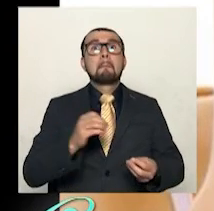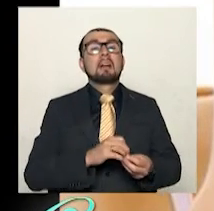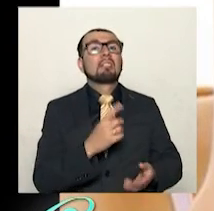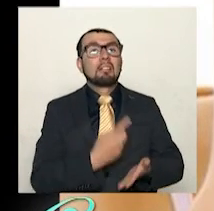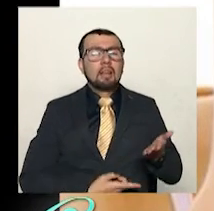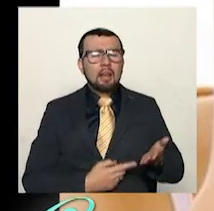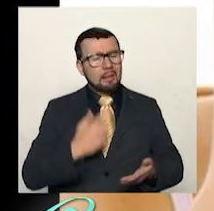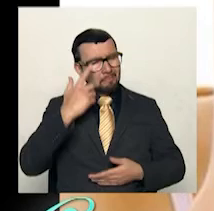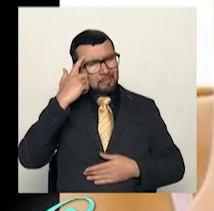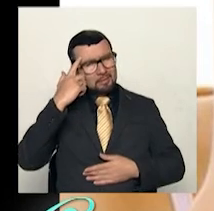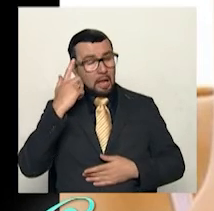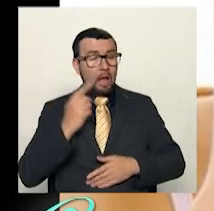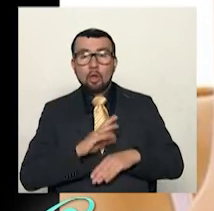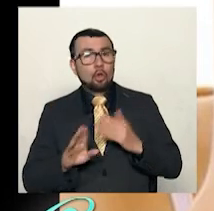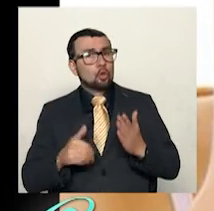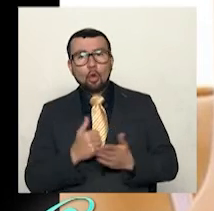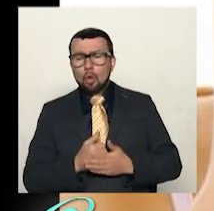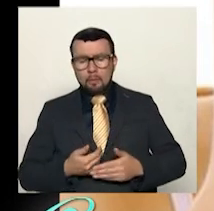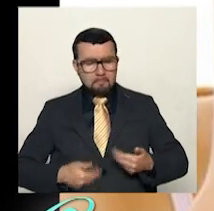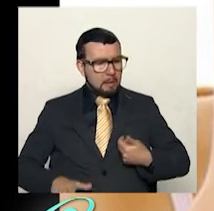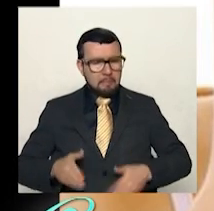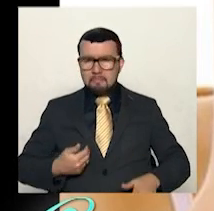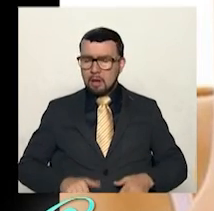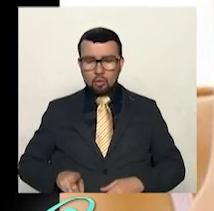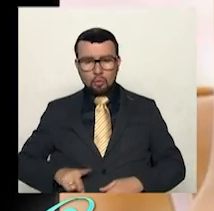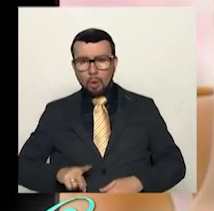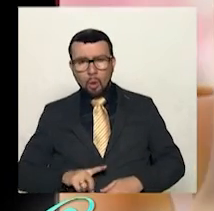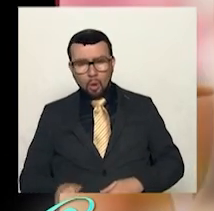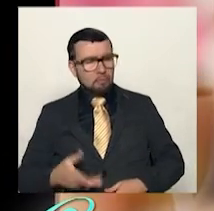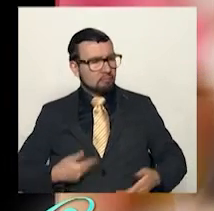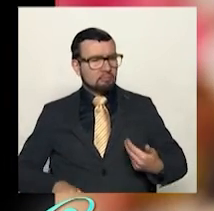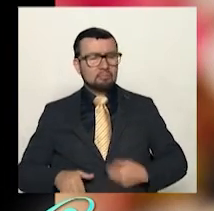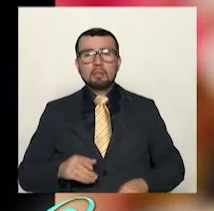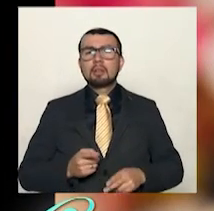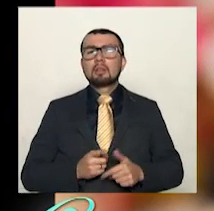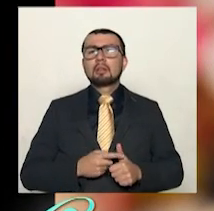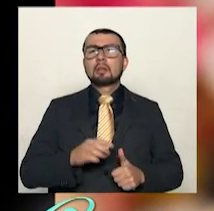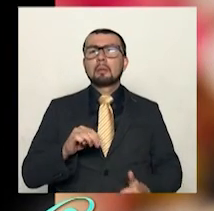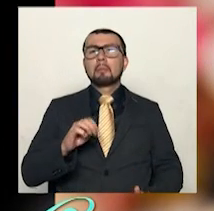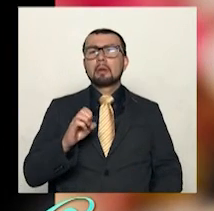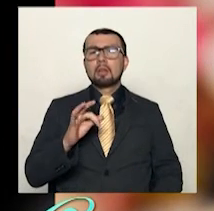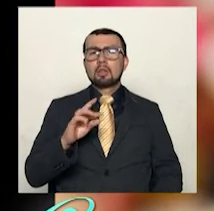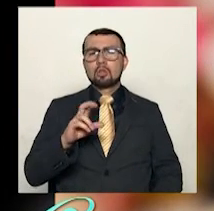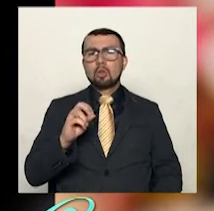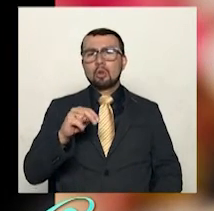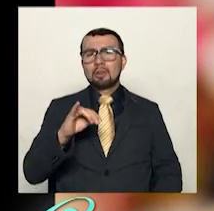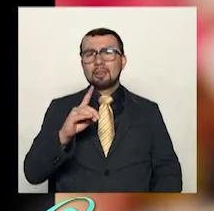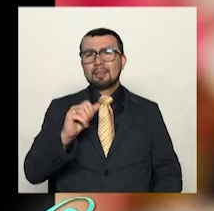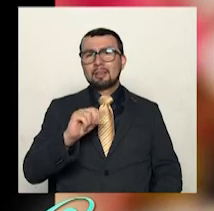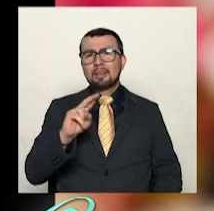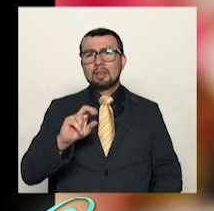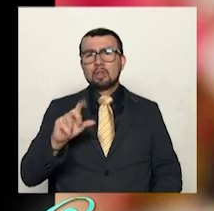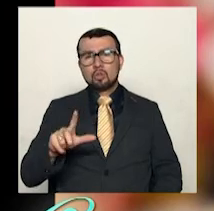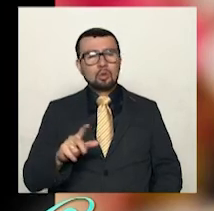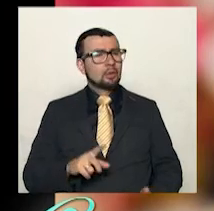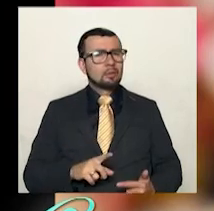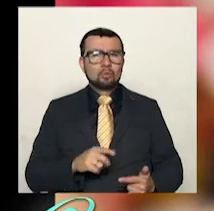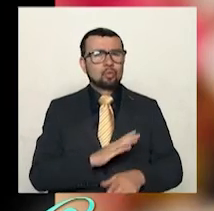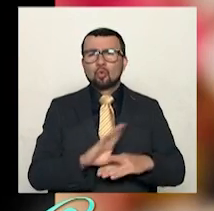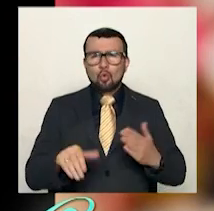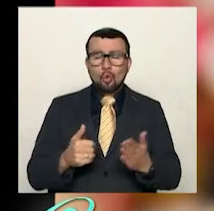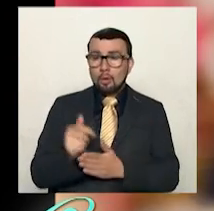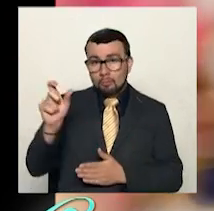que a todo lo queremos dar desparasitante. No todo dolor en el estómago, igual a metronidazol, albendazol, secnidazol,